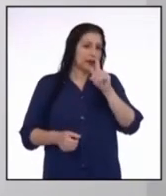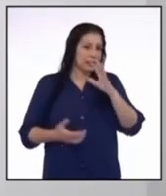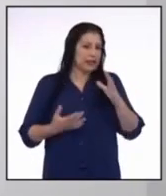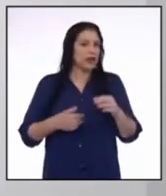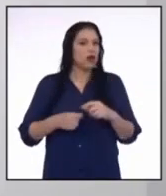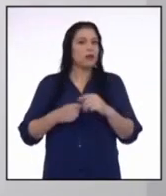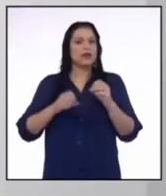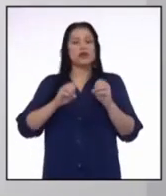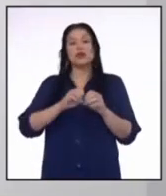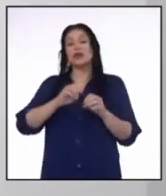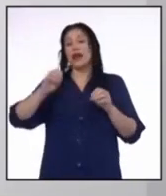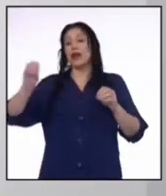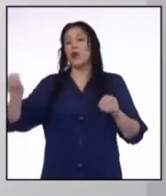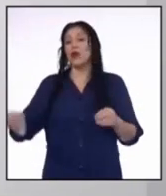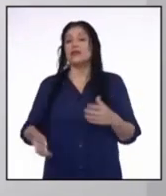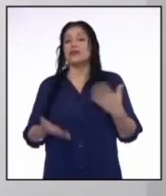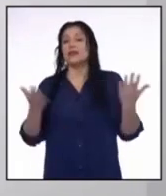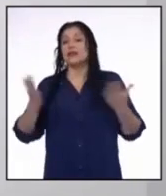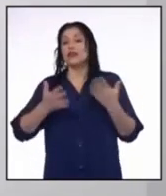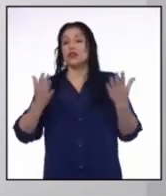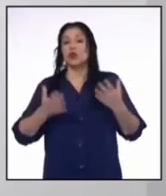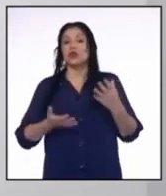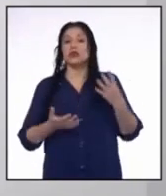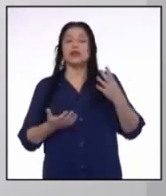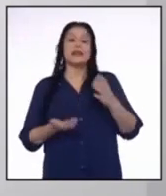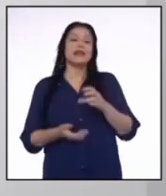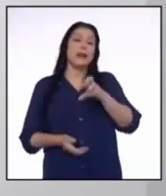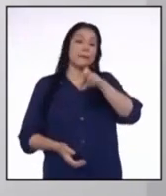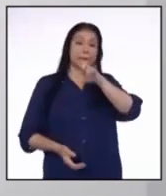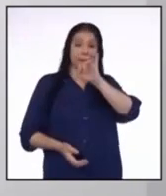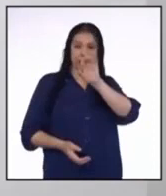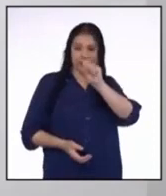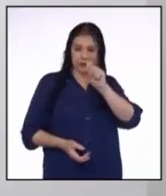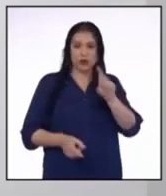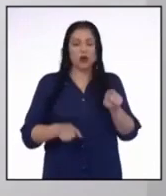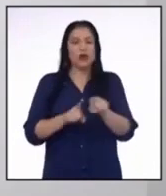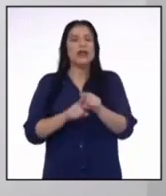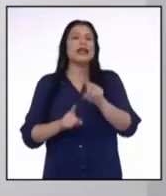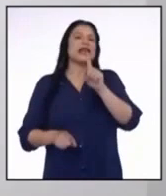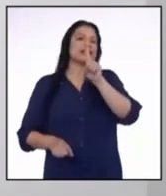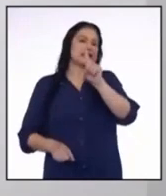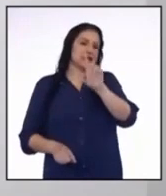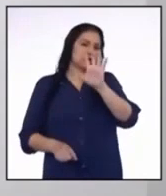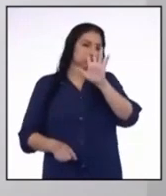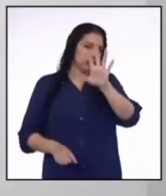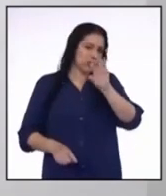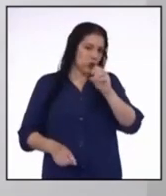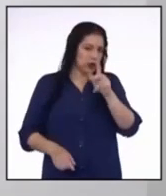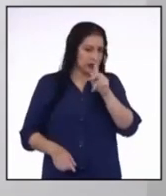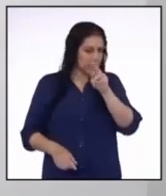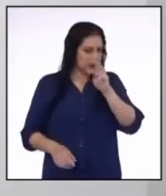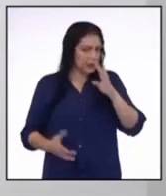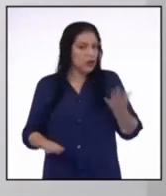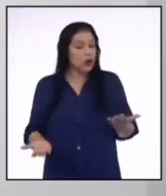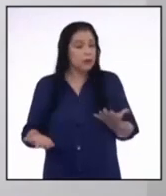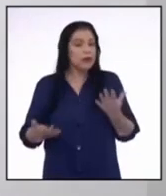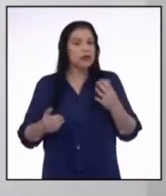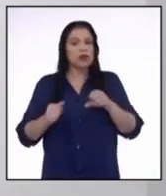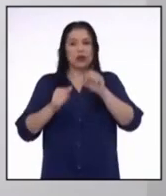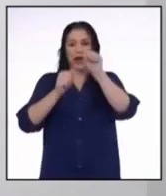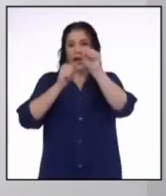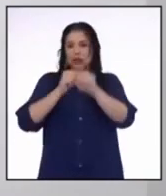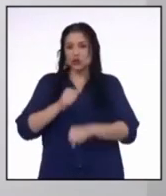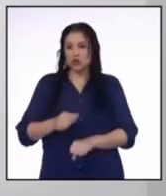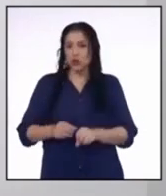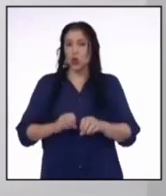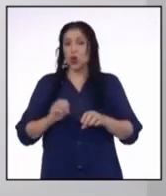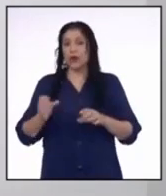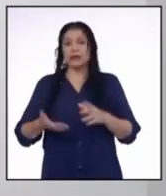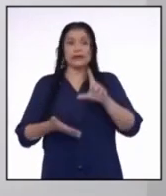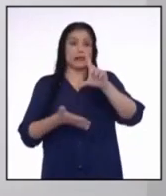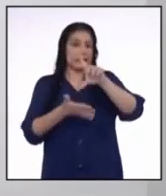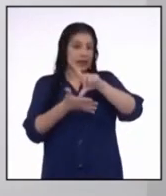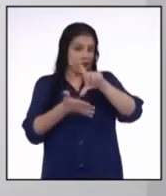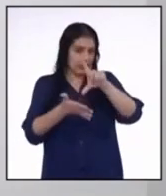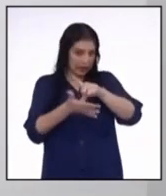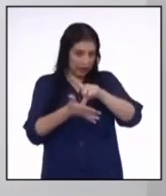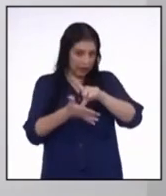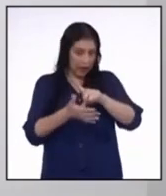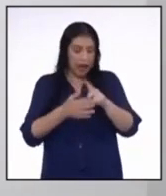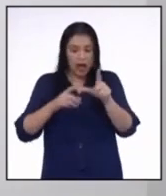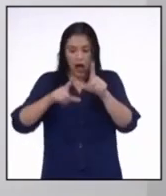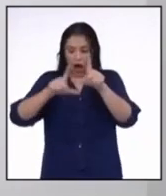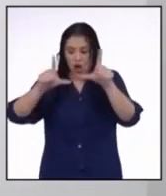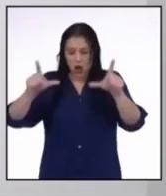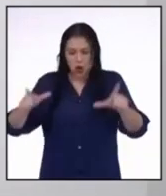kilómetros al oeste de la provincia de Pisco y a 150 kilómetros al suroeste de Lima.